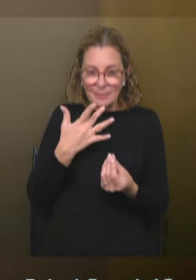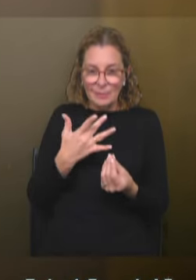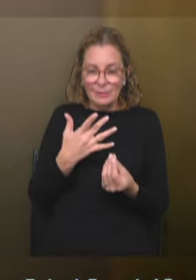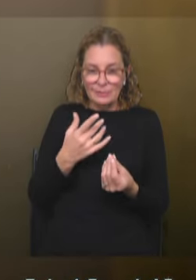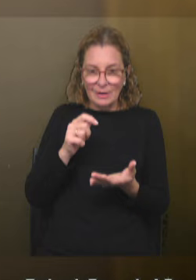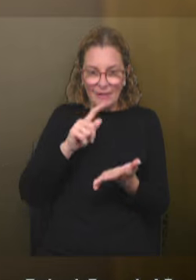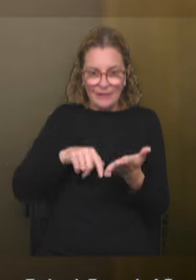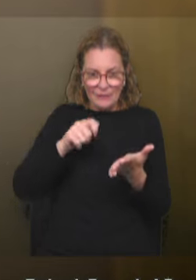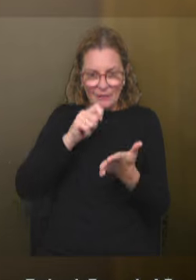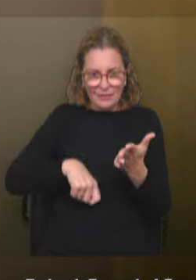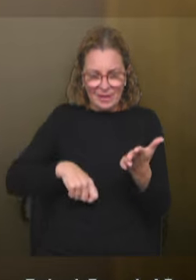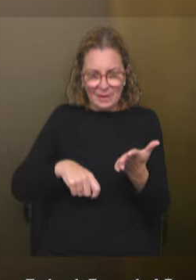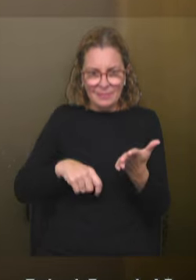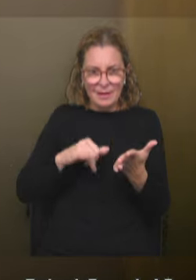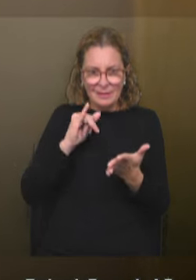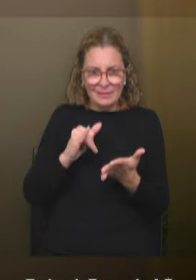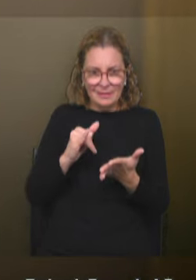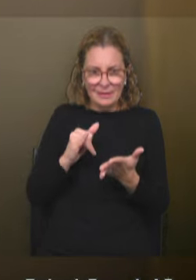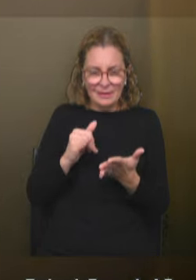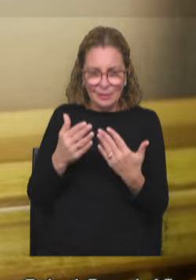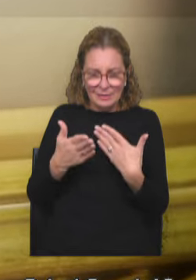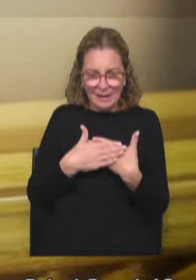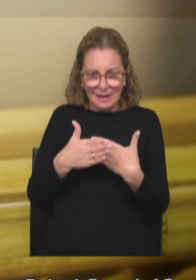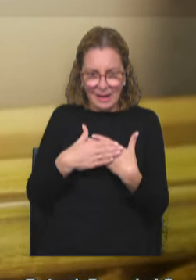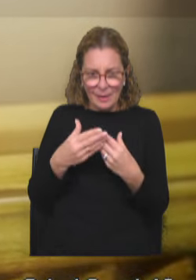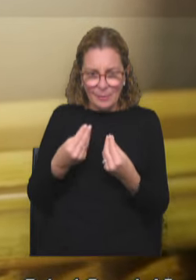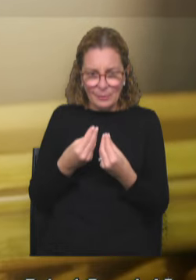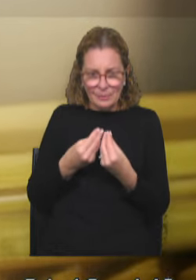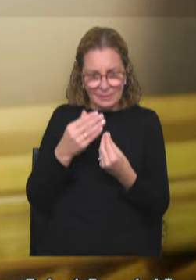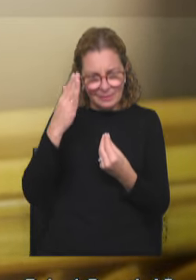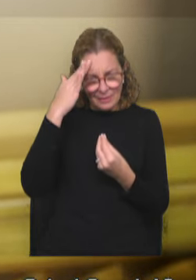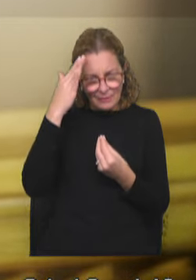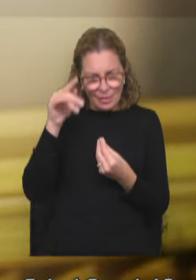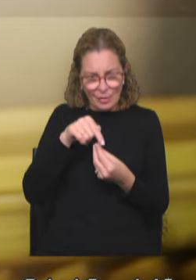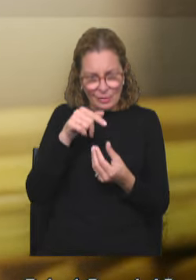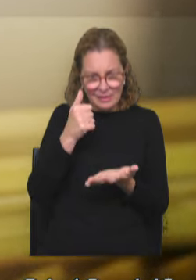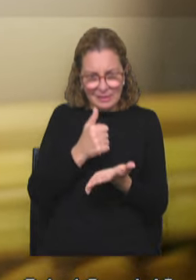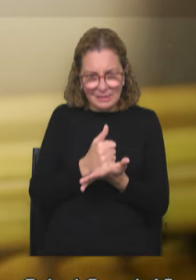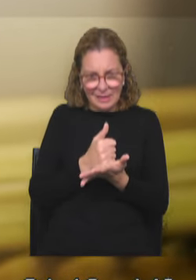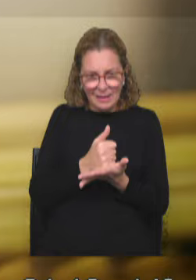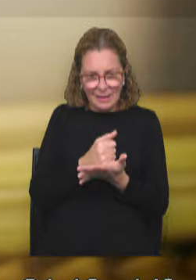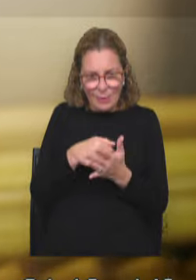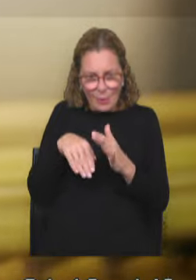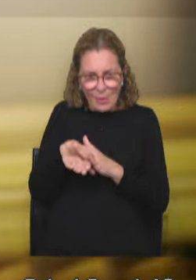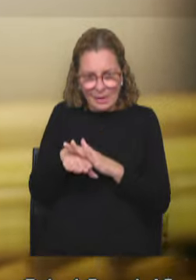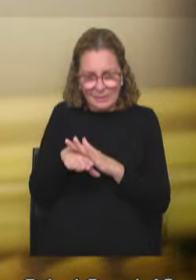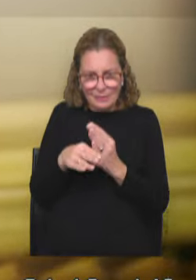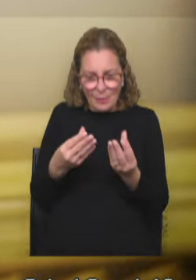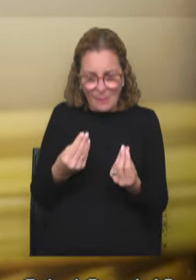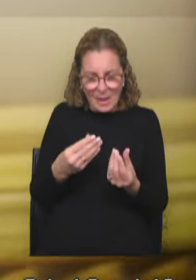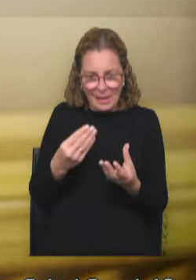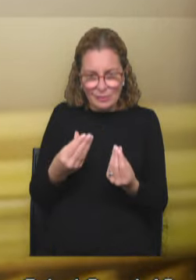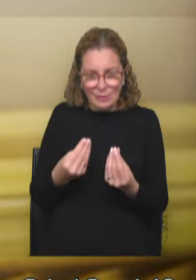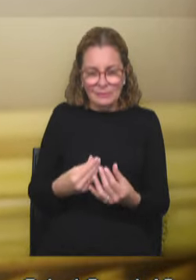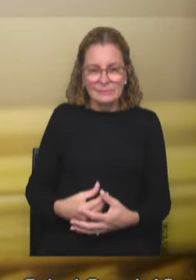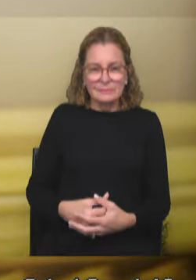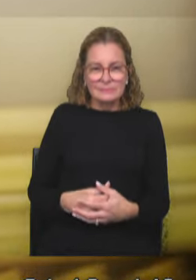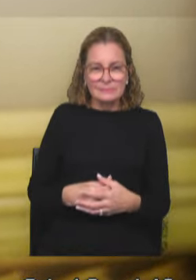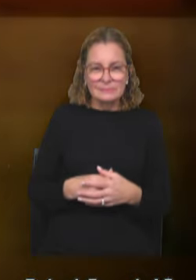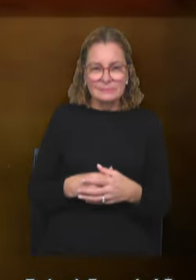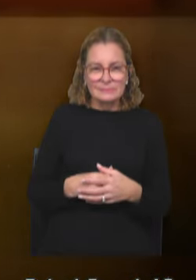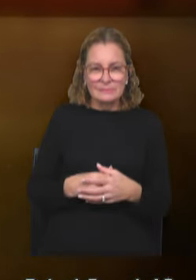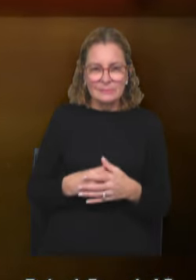firma? Y la firma, que si no te acercas mucho y sabes dónde está, se oculta entre las pasturas, ¿no? Cuando consulté